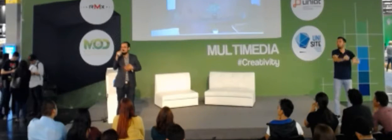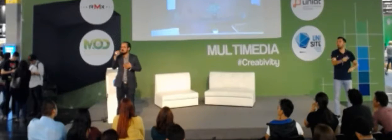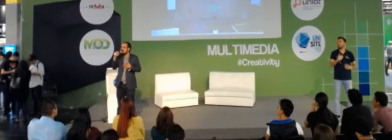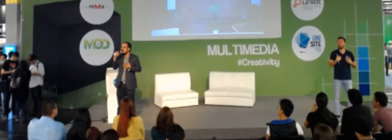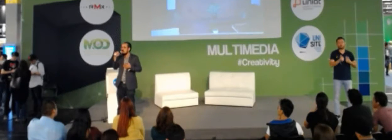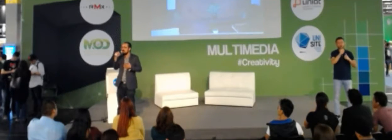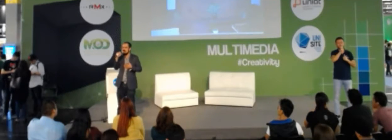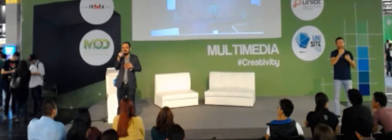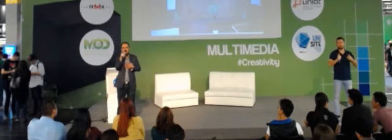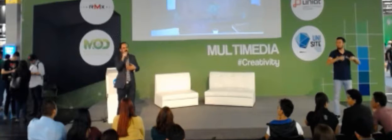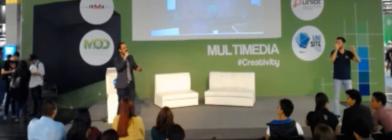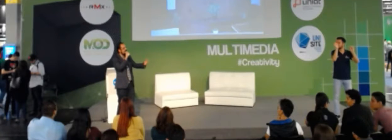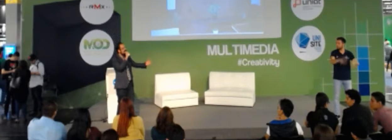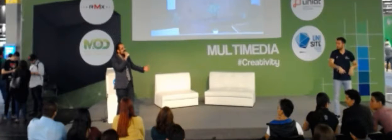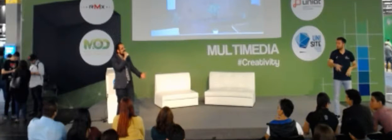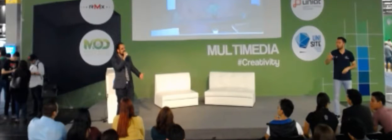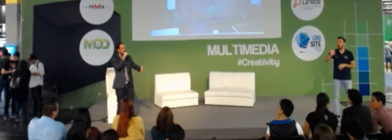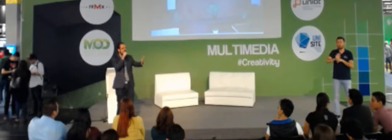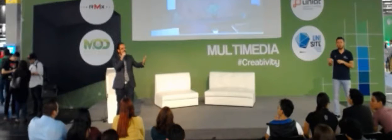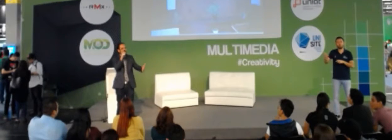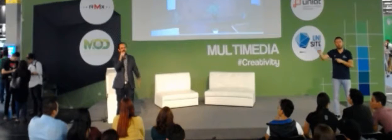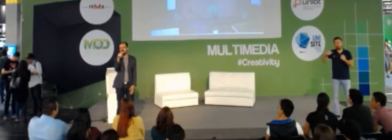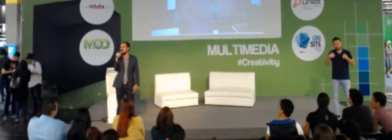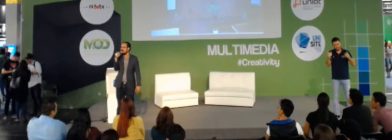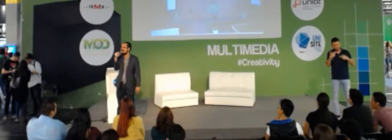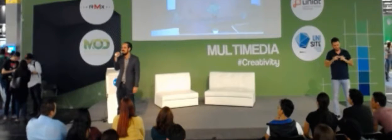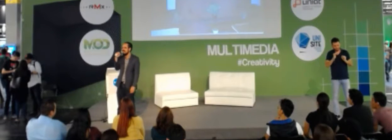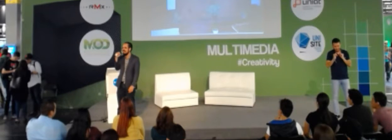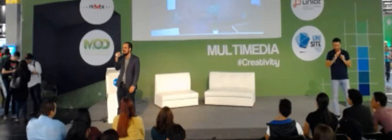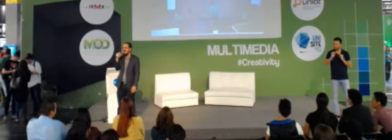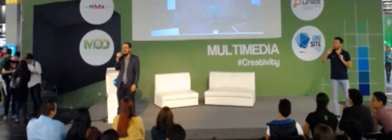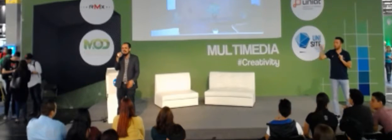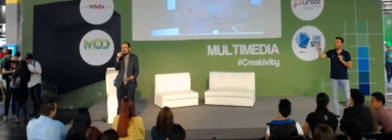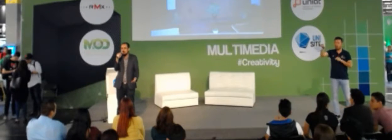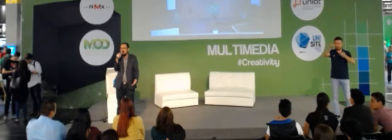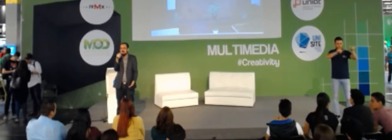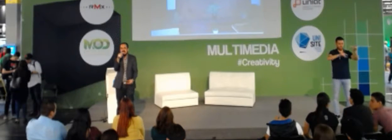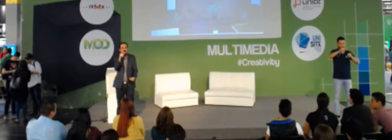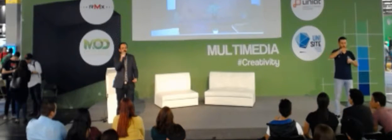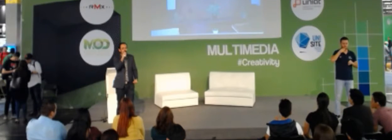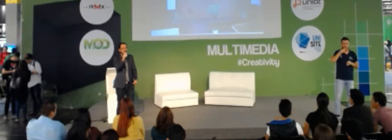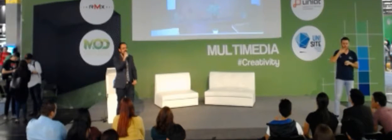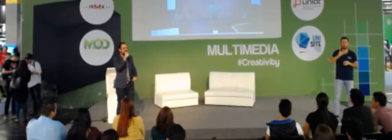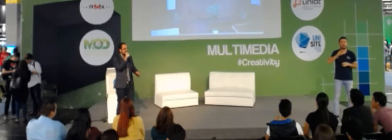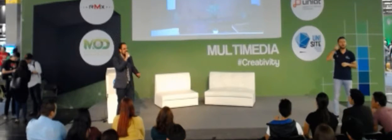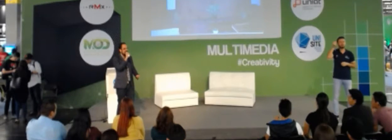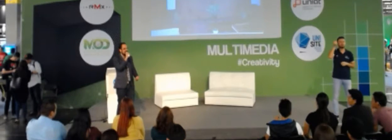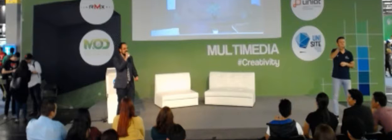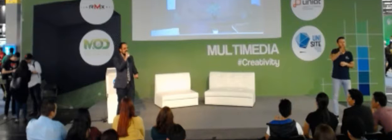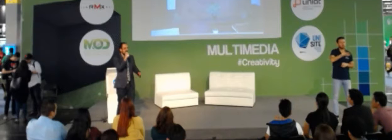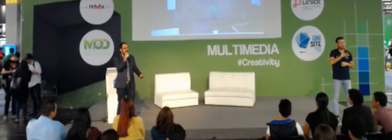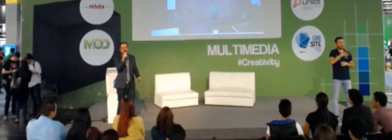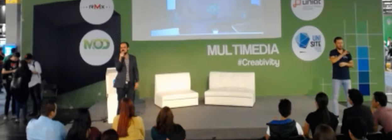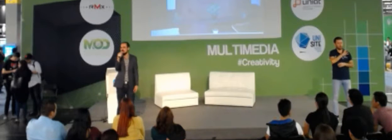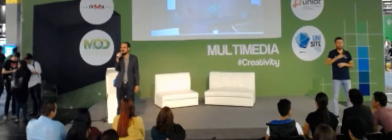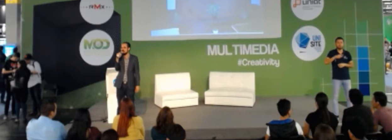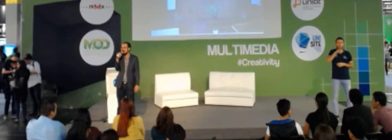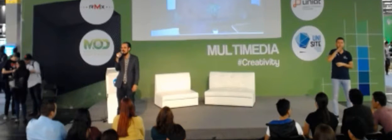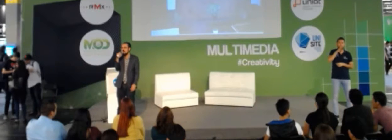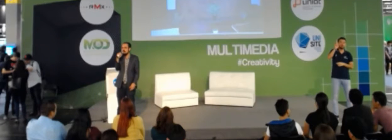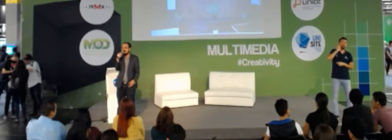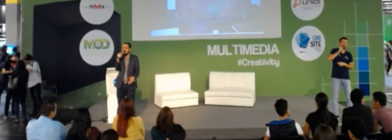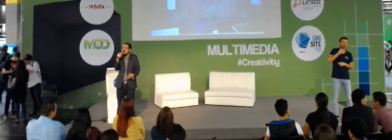a las personas como un servidor, como el maestro o varios compañeros que están aquí, que tuvimos la gran fortuna de ser hijos de papás